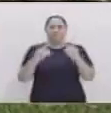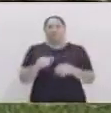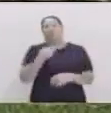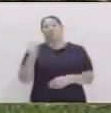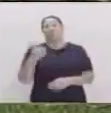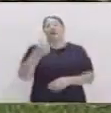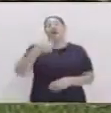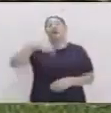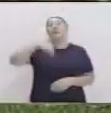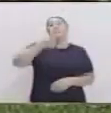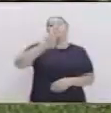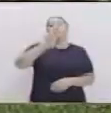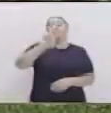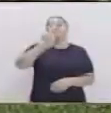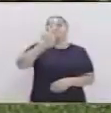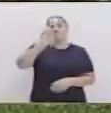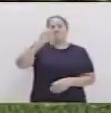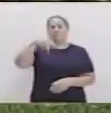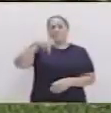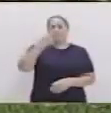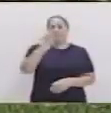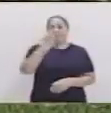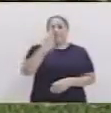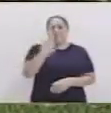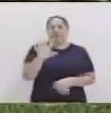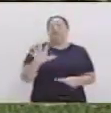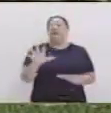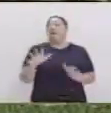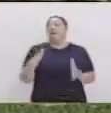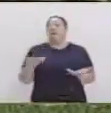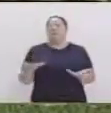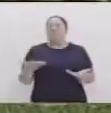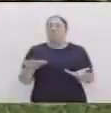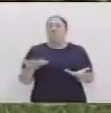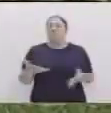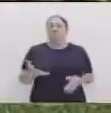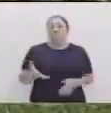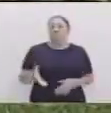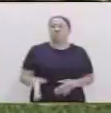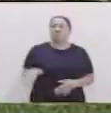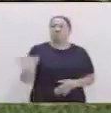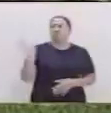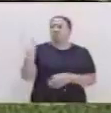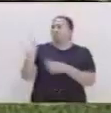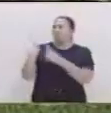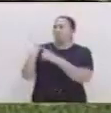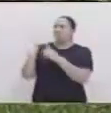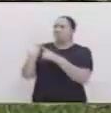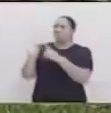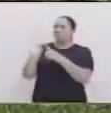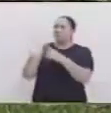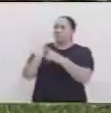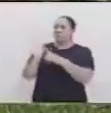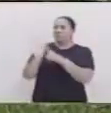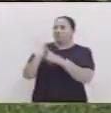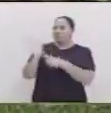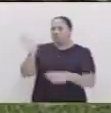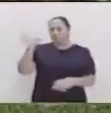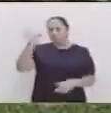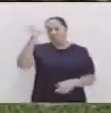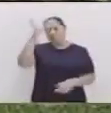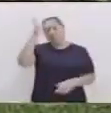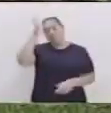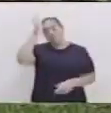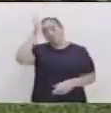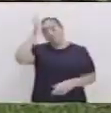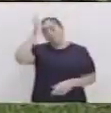Aprender, voy a llevar mi mano derecha a mi frente y va a pegar el dedo pulgar, la parte frontal,